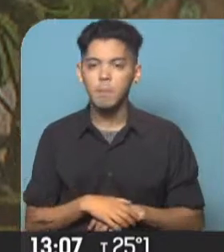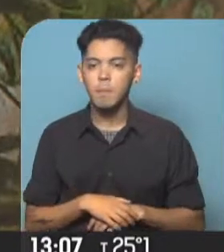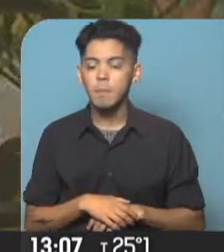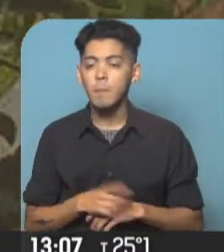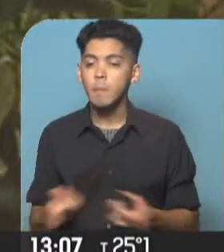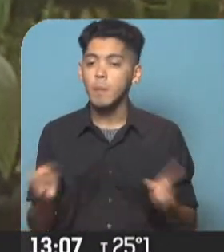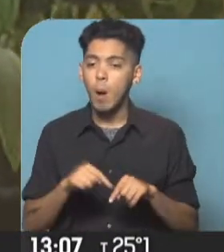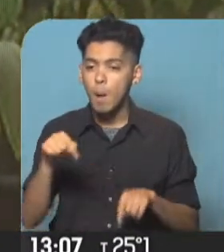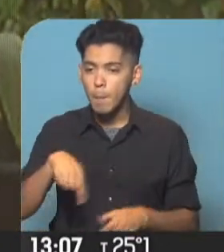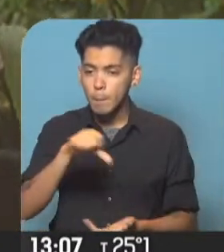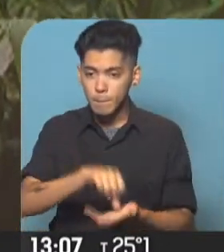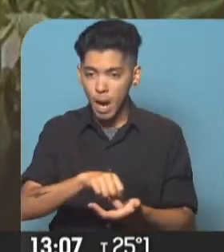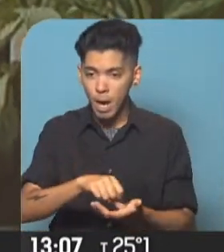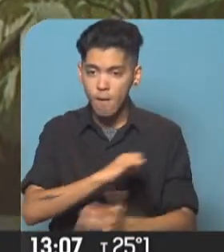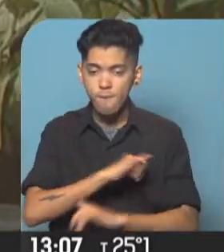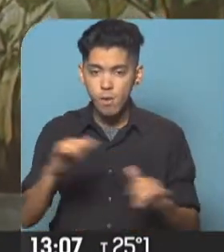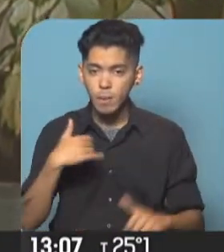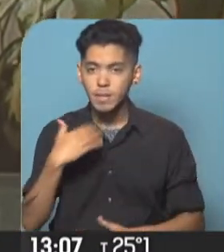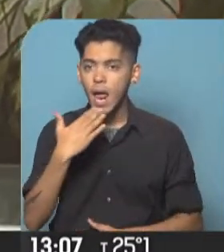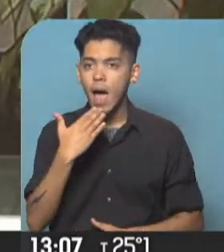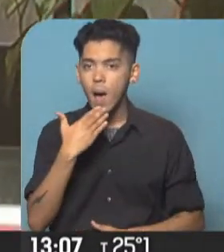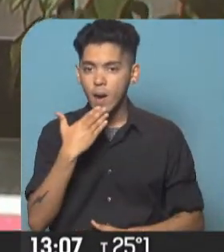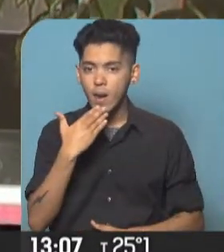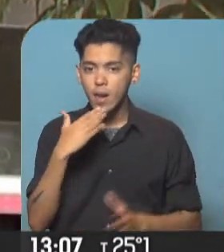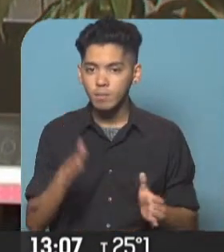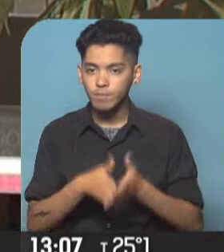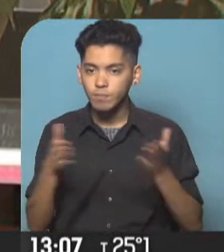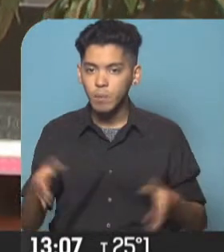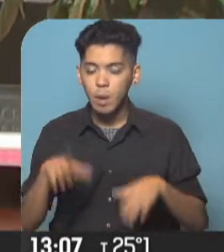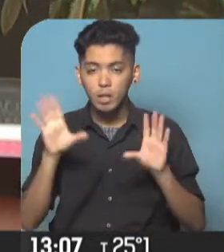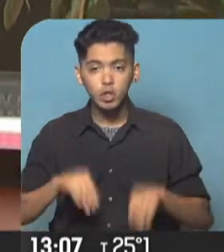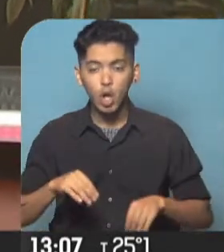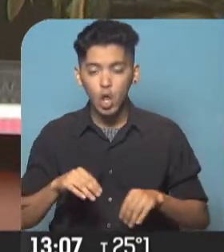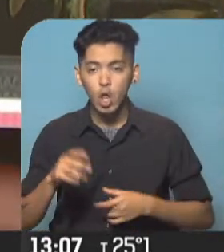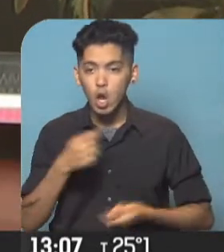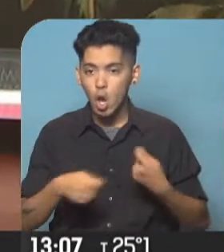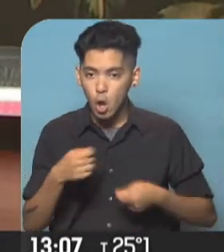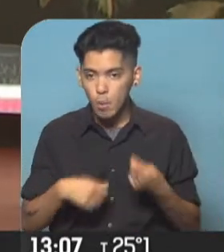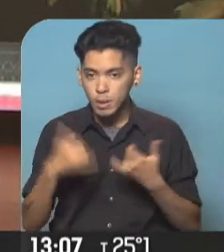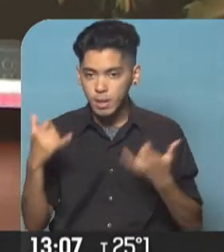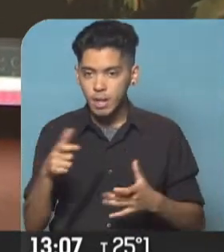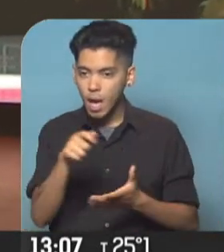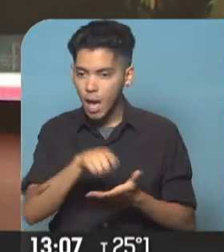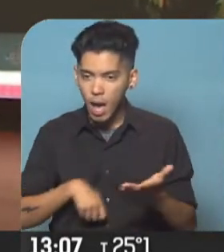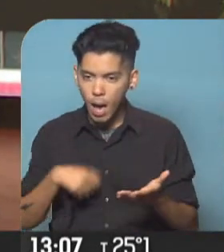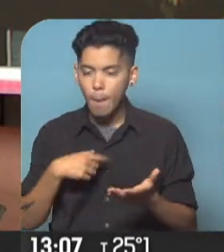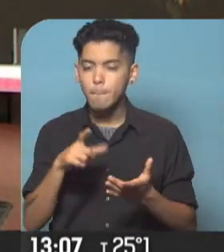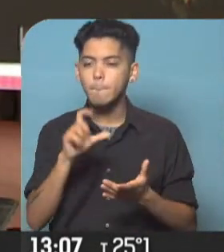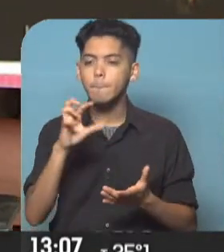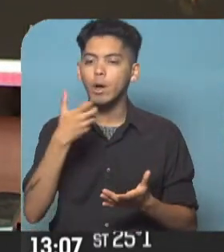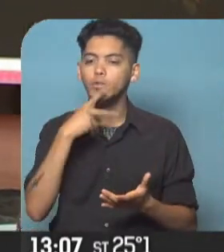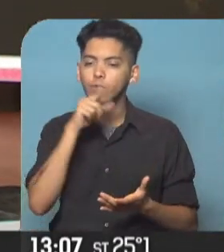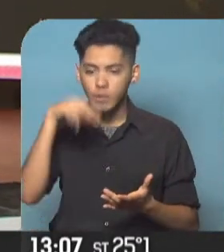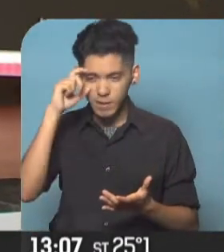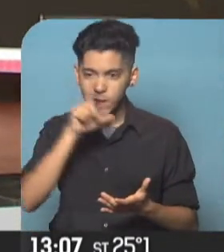Y volvemos a nuestro país con la información. El mes de abril era el plazo para que todos los comercios tuvieran el POSNET. A partir de ahora, el POSNET